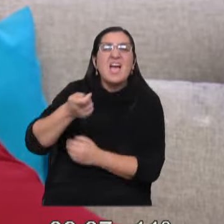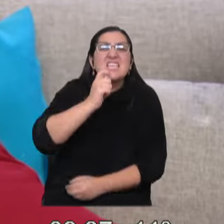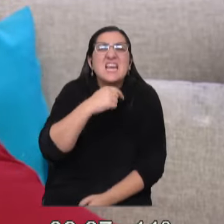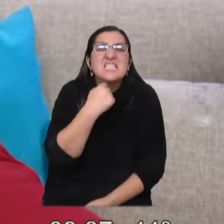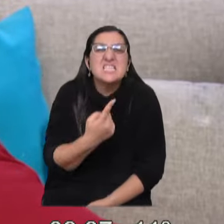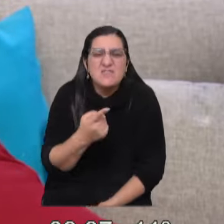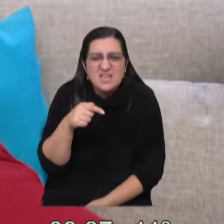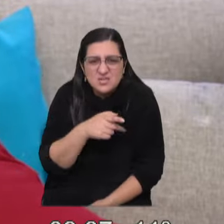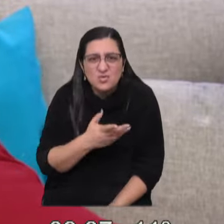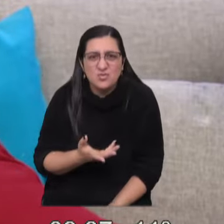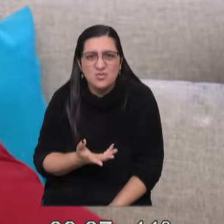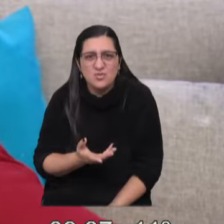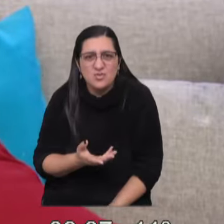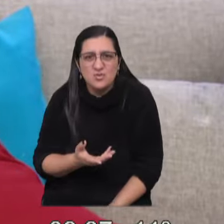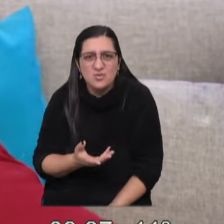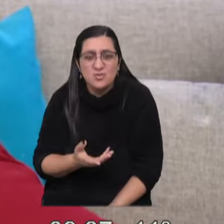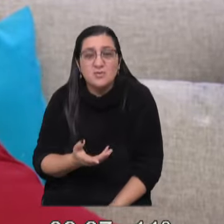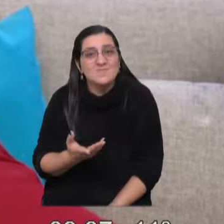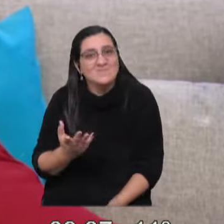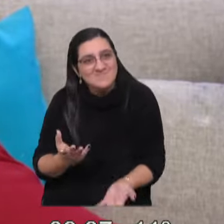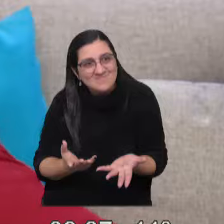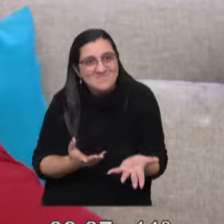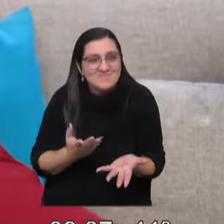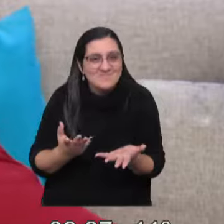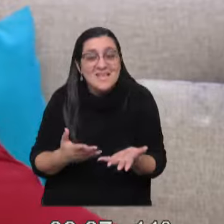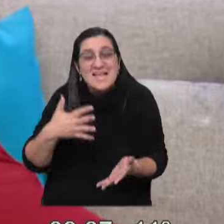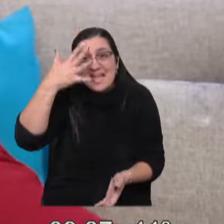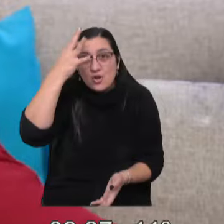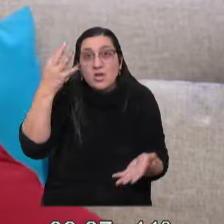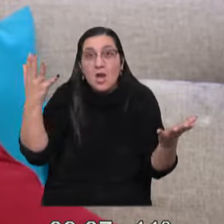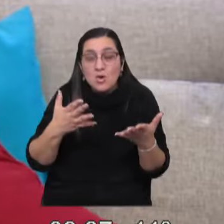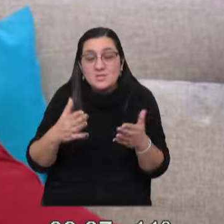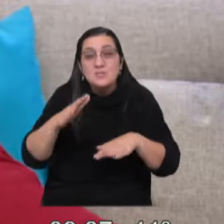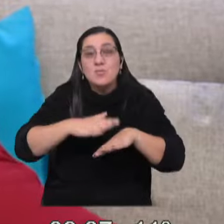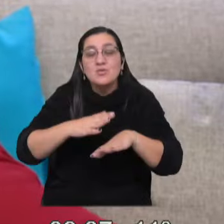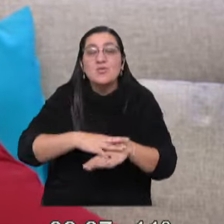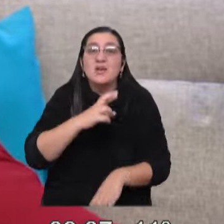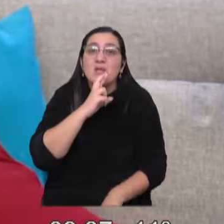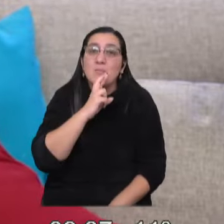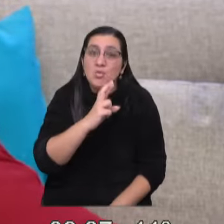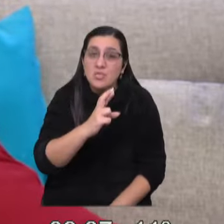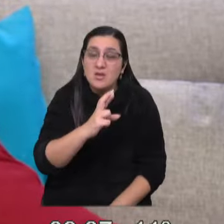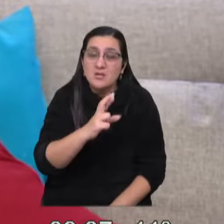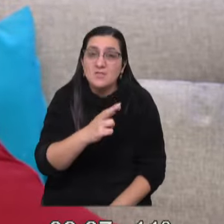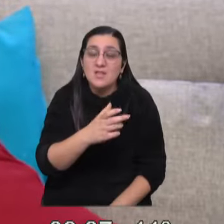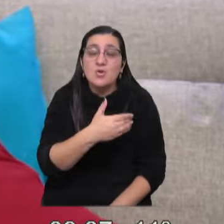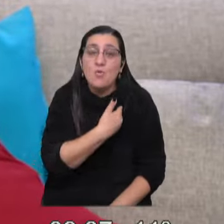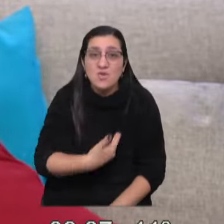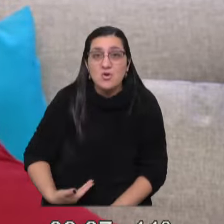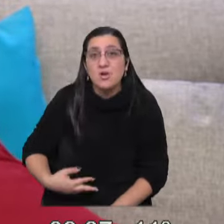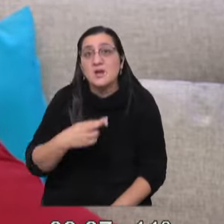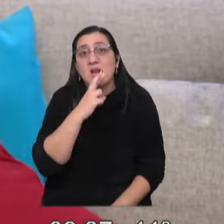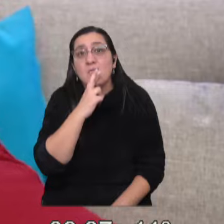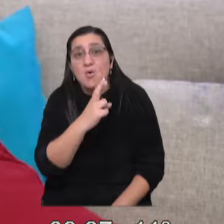tipo de cosas y sin entrar en suspicacias creo que es el momento de dar respuestas adecuadas certeras Y concretas